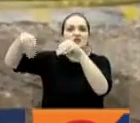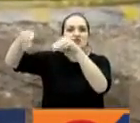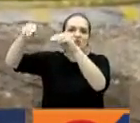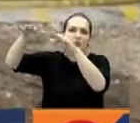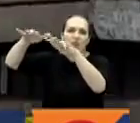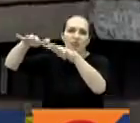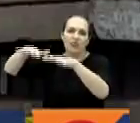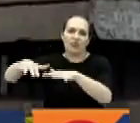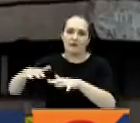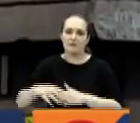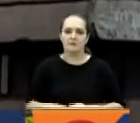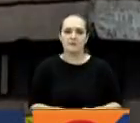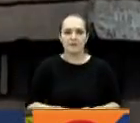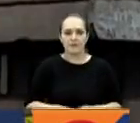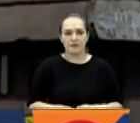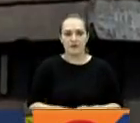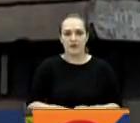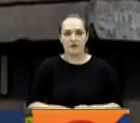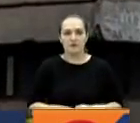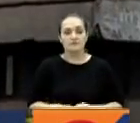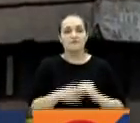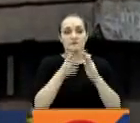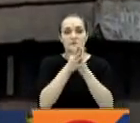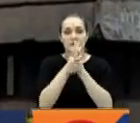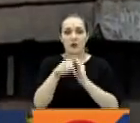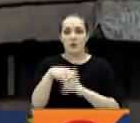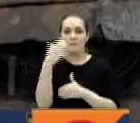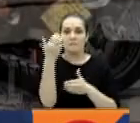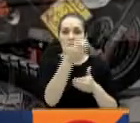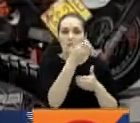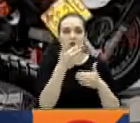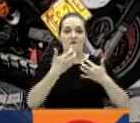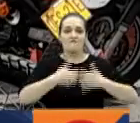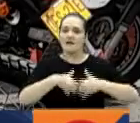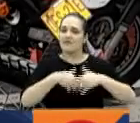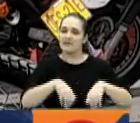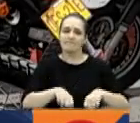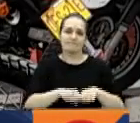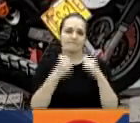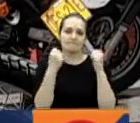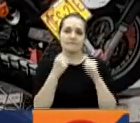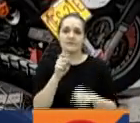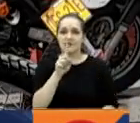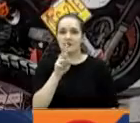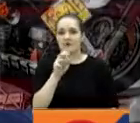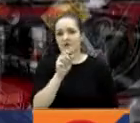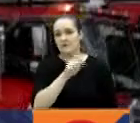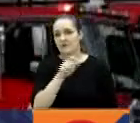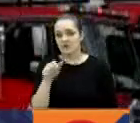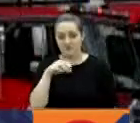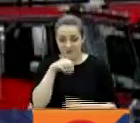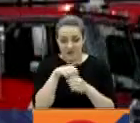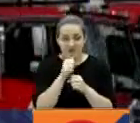sufrieron afectación. Según el reporte de bomberos, la fábrica quedó destruida. 120 trabajadores